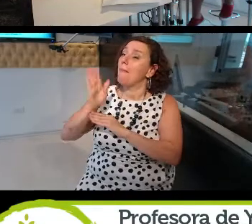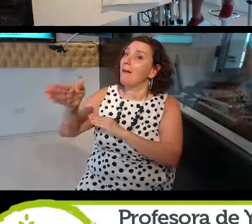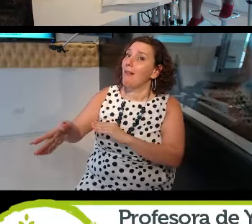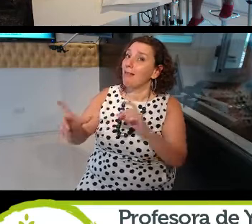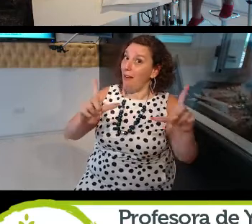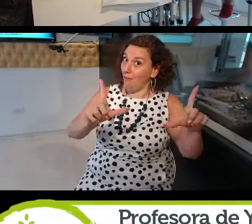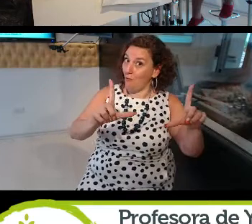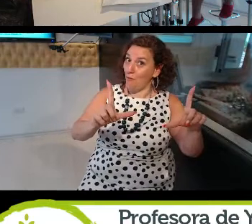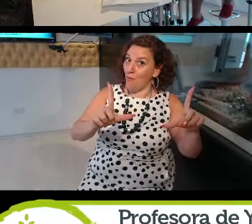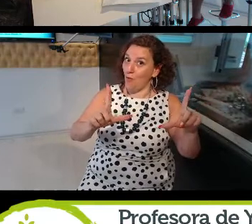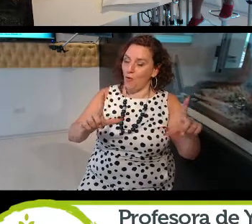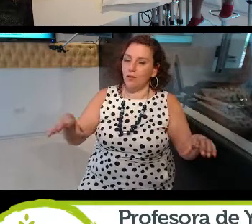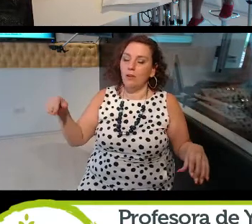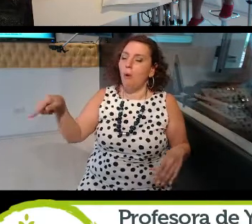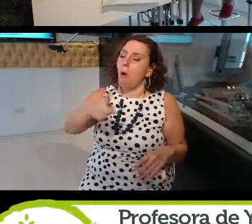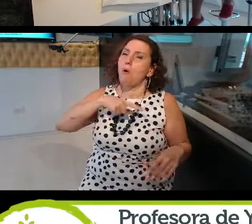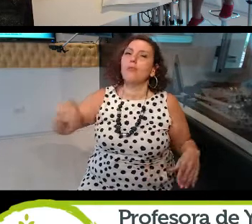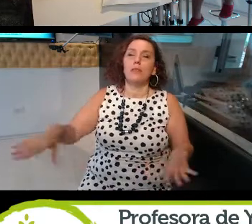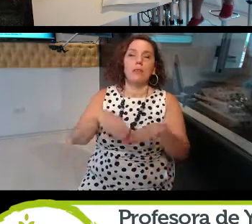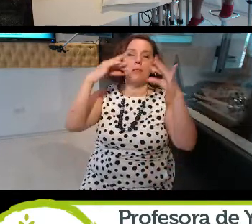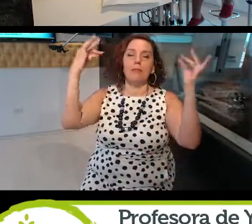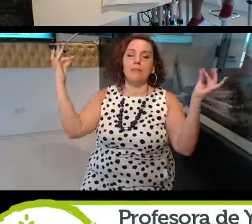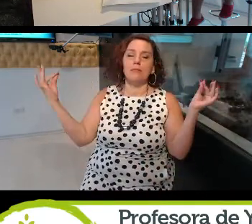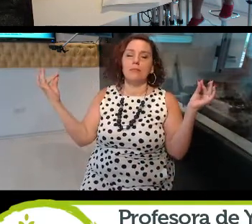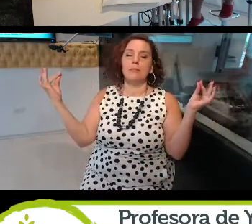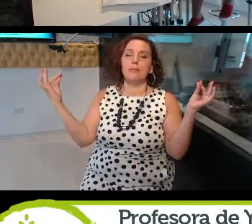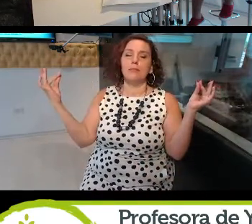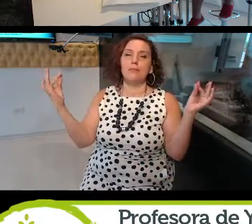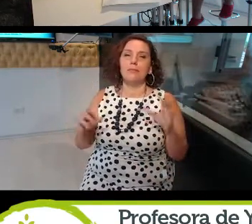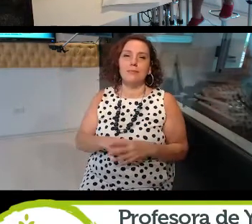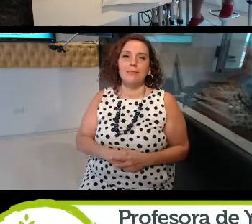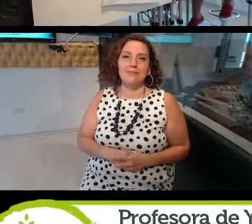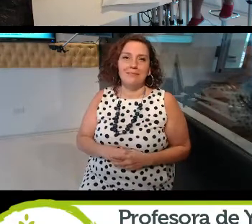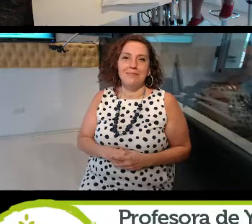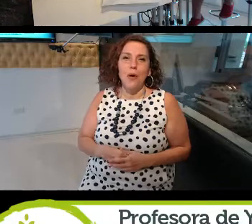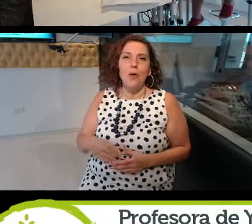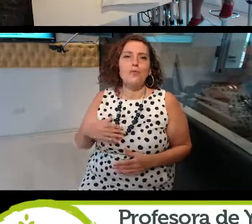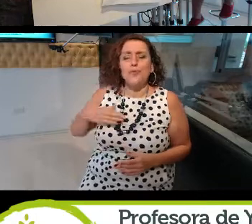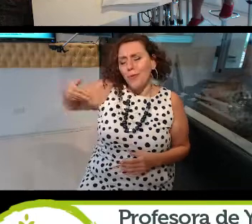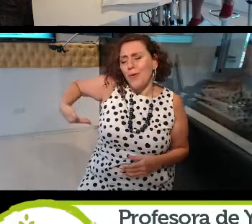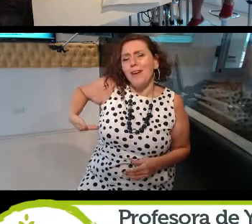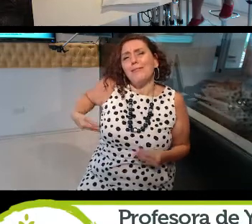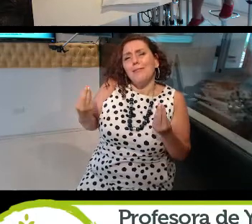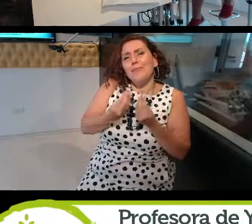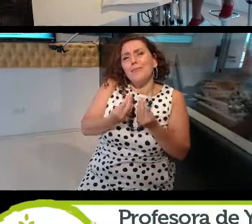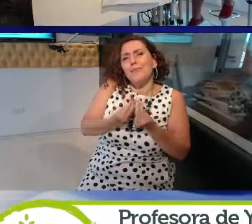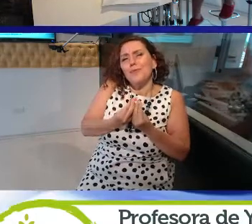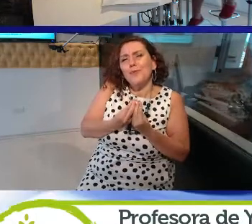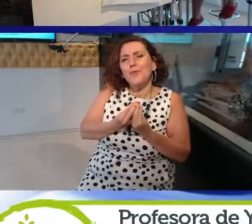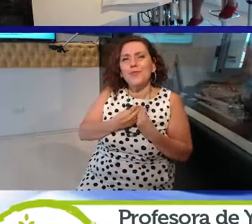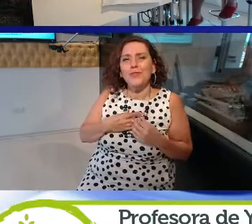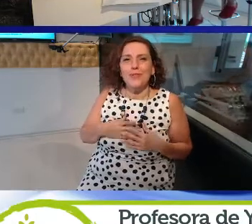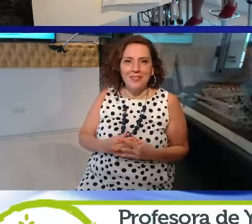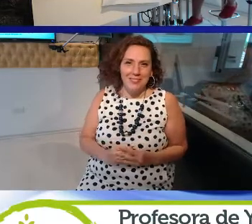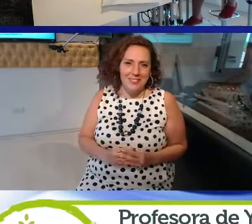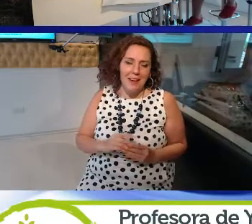de cuando estamos haciendo yoga ahí adentro. Bueno, los extraño mucho, los quiero, cuídense y